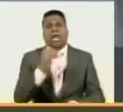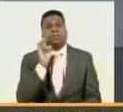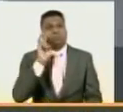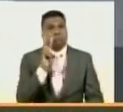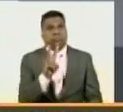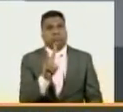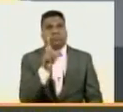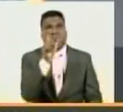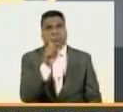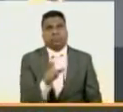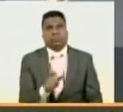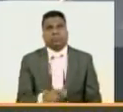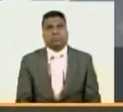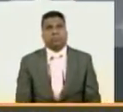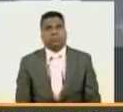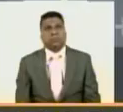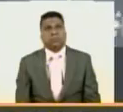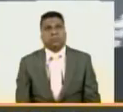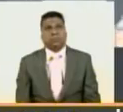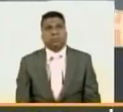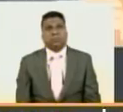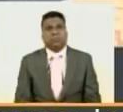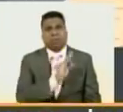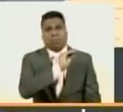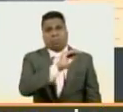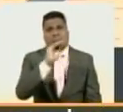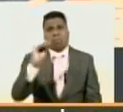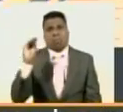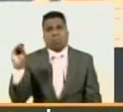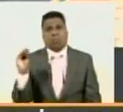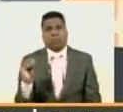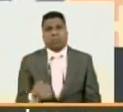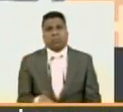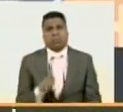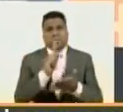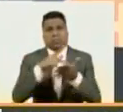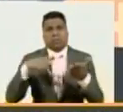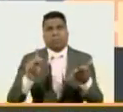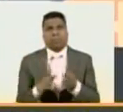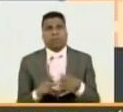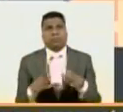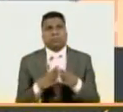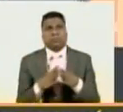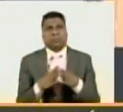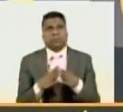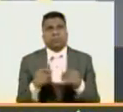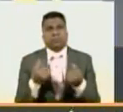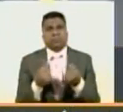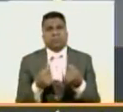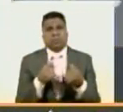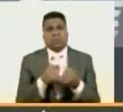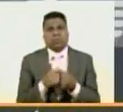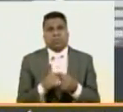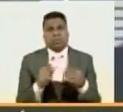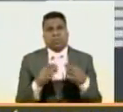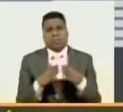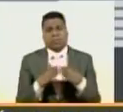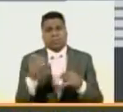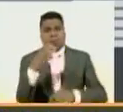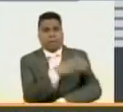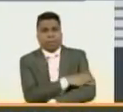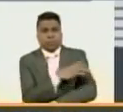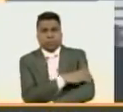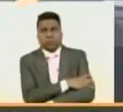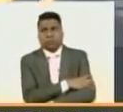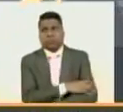esta convocatoria hecha desde la parte de quienes son rostro visible de la derecha, de